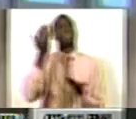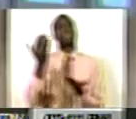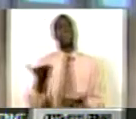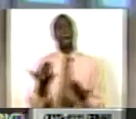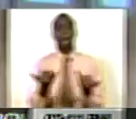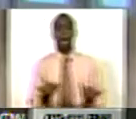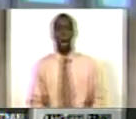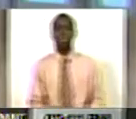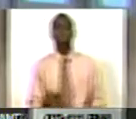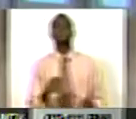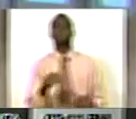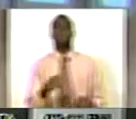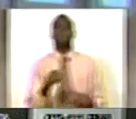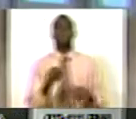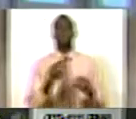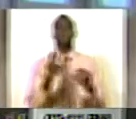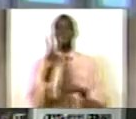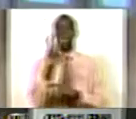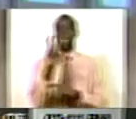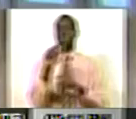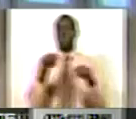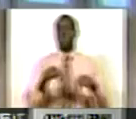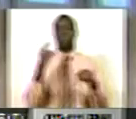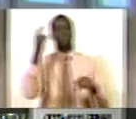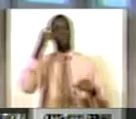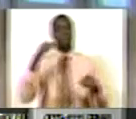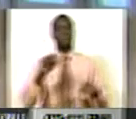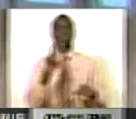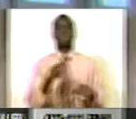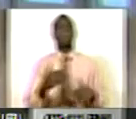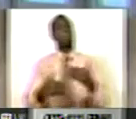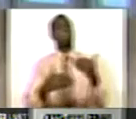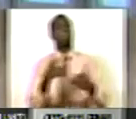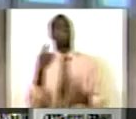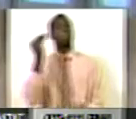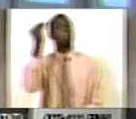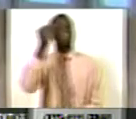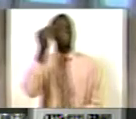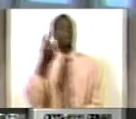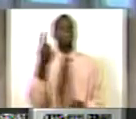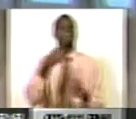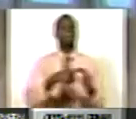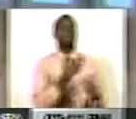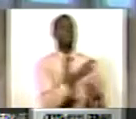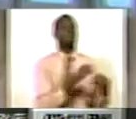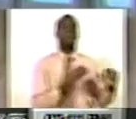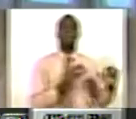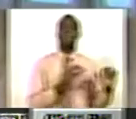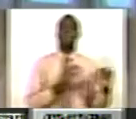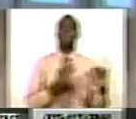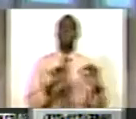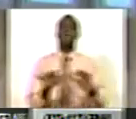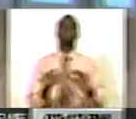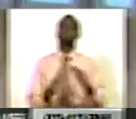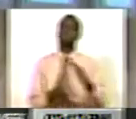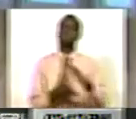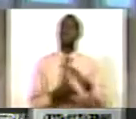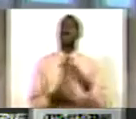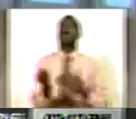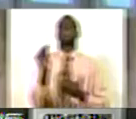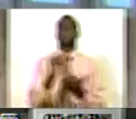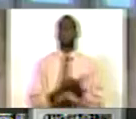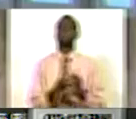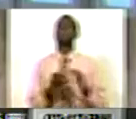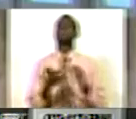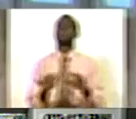está viviendo el día de hoy, este viernes, en nuestro país y la respuesta que ha tenido el Poder Popular de salir nuevamente a las calles,